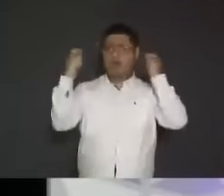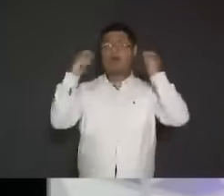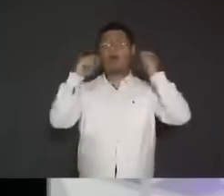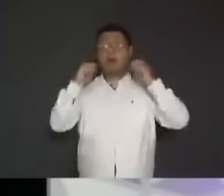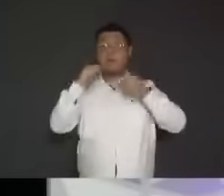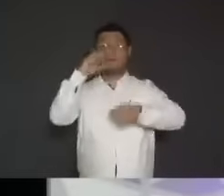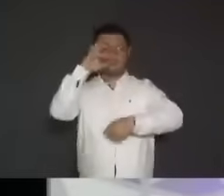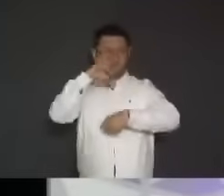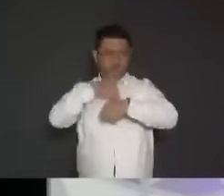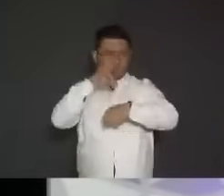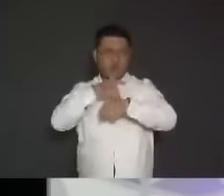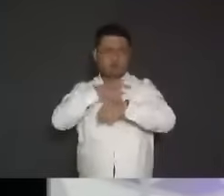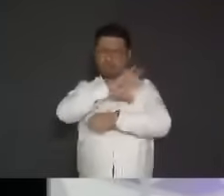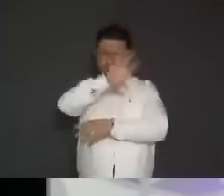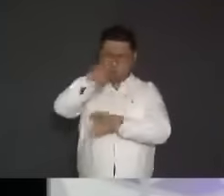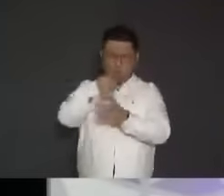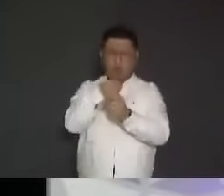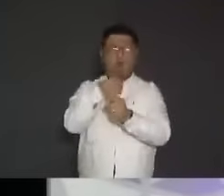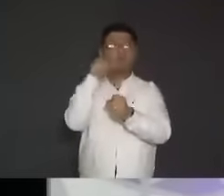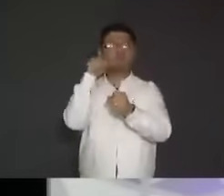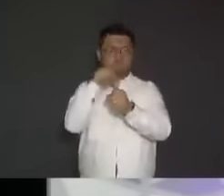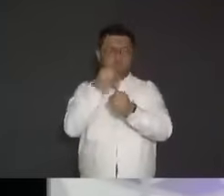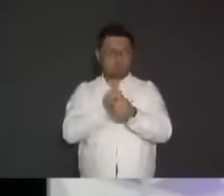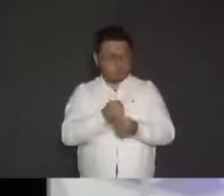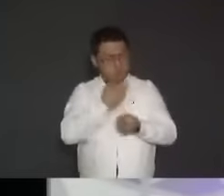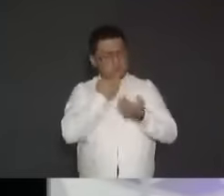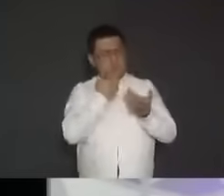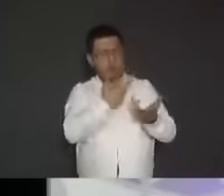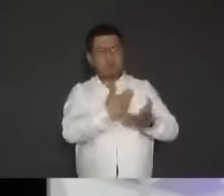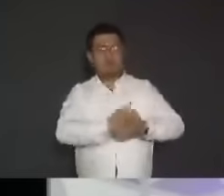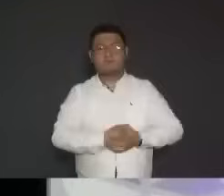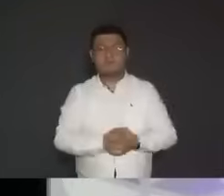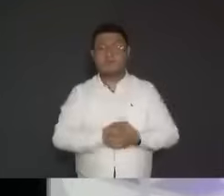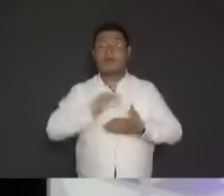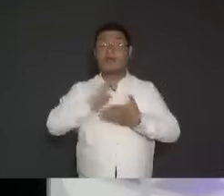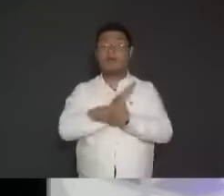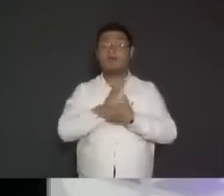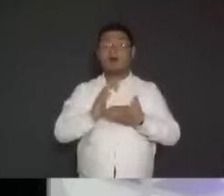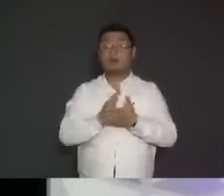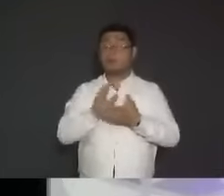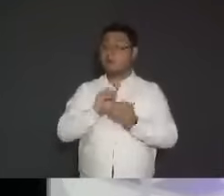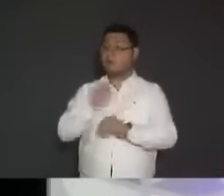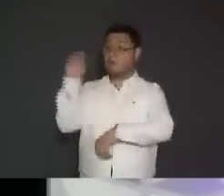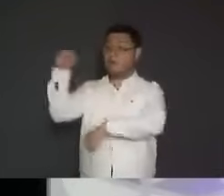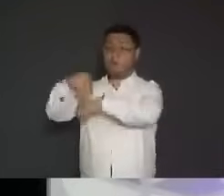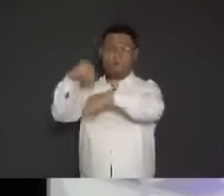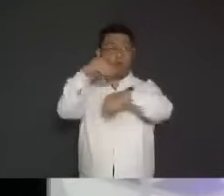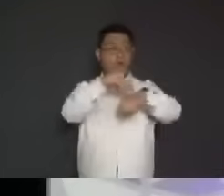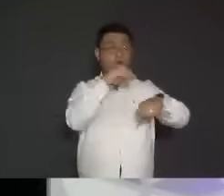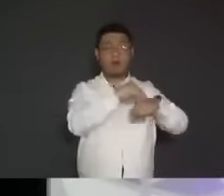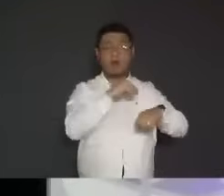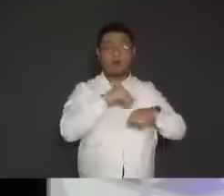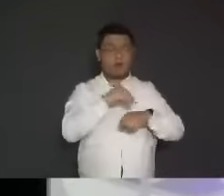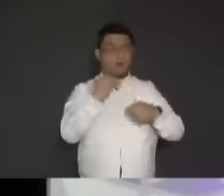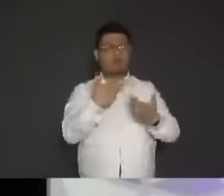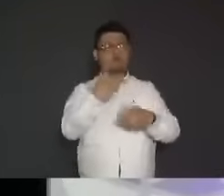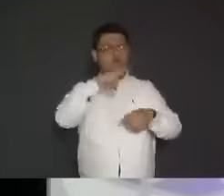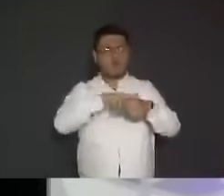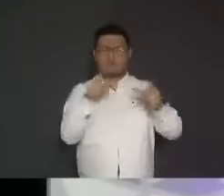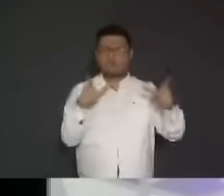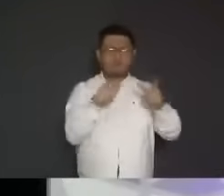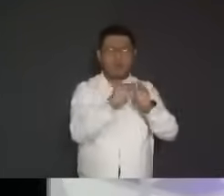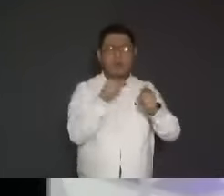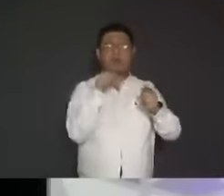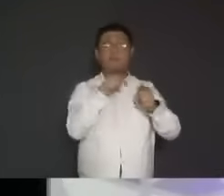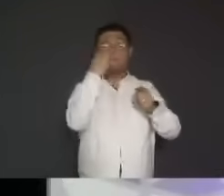todo el personal de salud. Adicionalmente, vamos a instalar hubs hospitalarios en distintas regiones del Estado, lo que nos va a